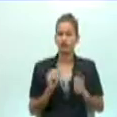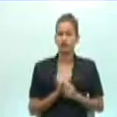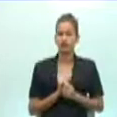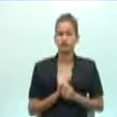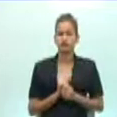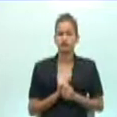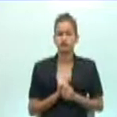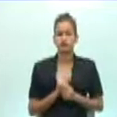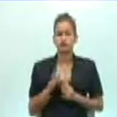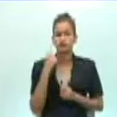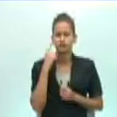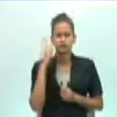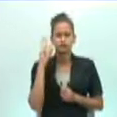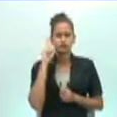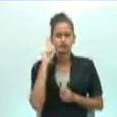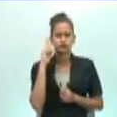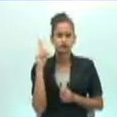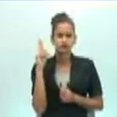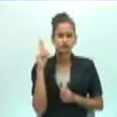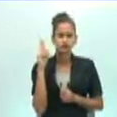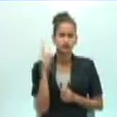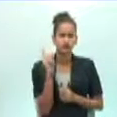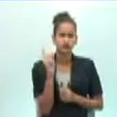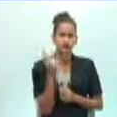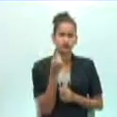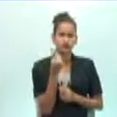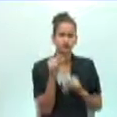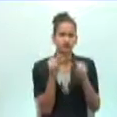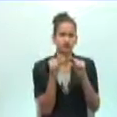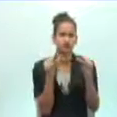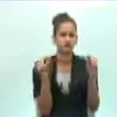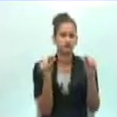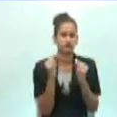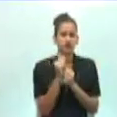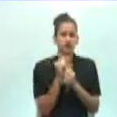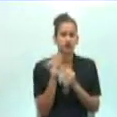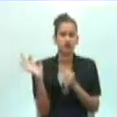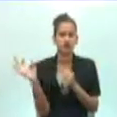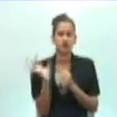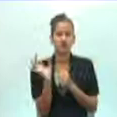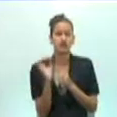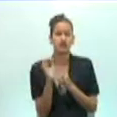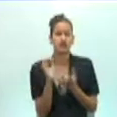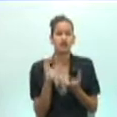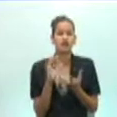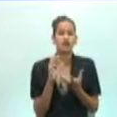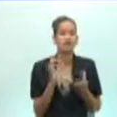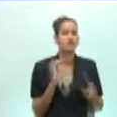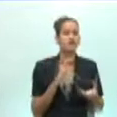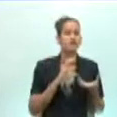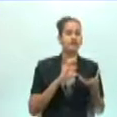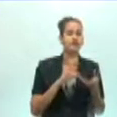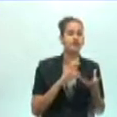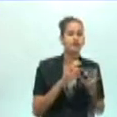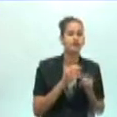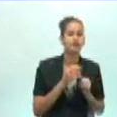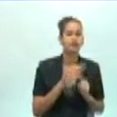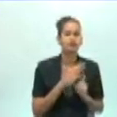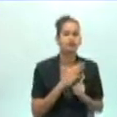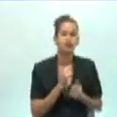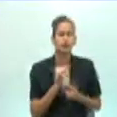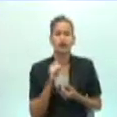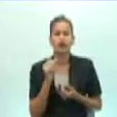a recordar, fíjense que en el primer caso, el adverbio todavía está modificando al verbo. En el